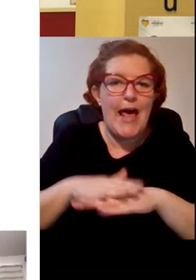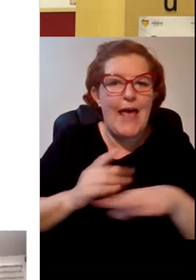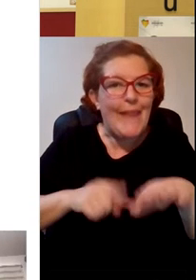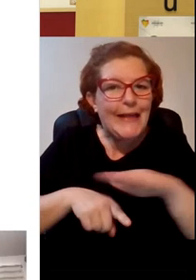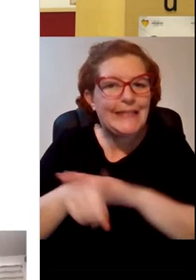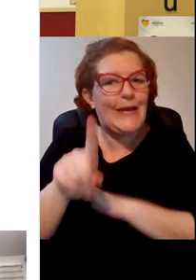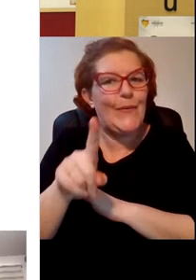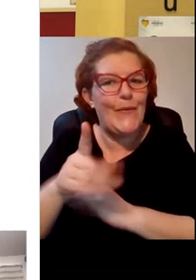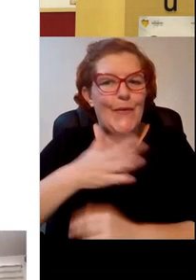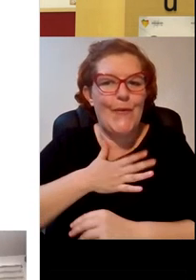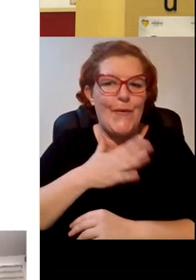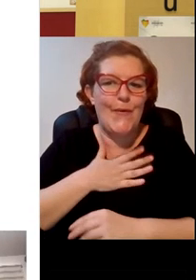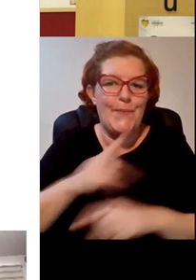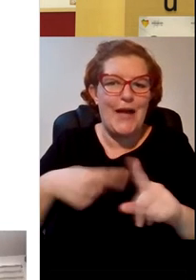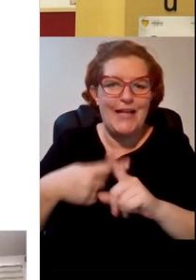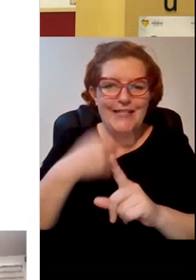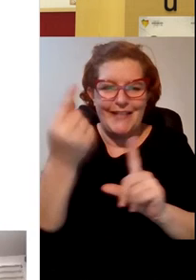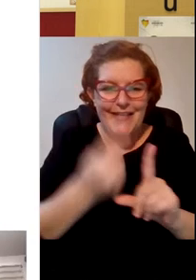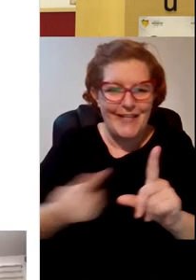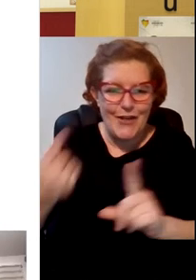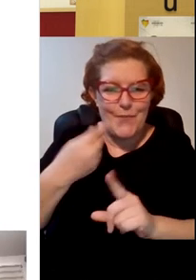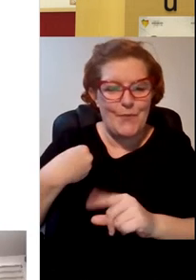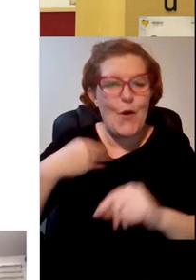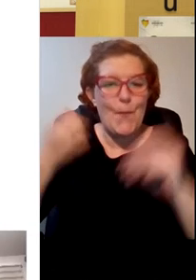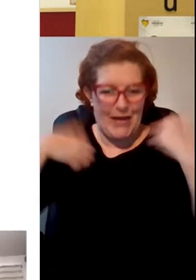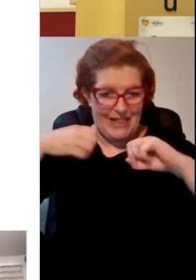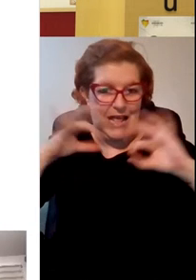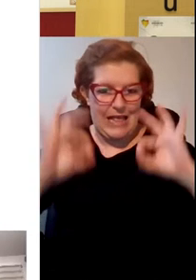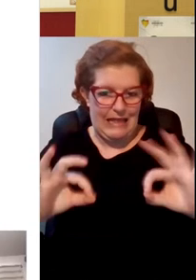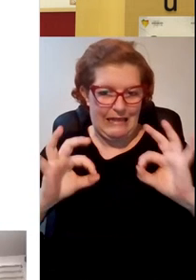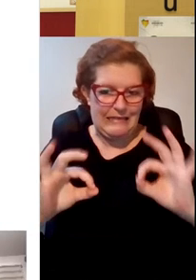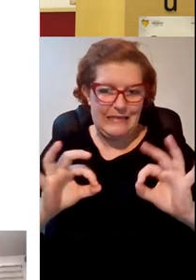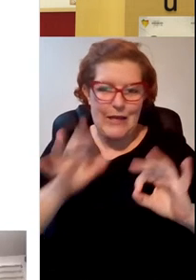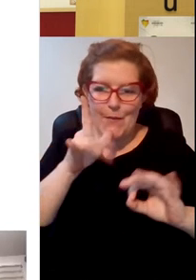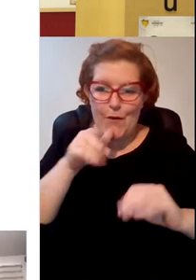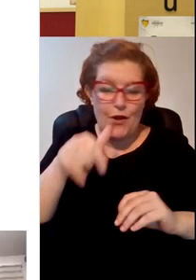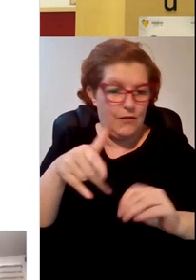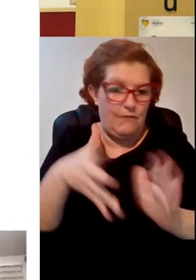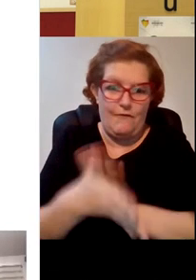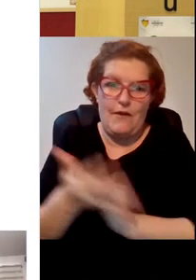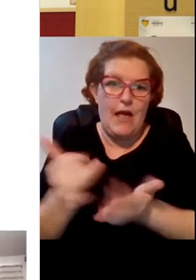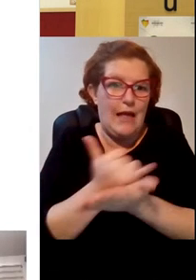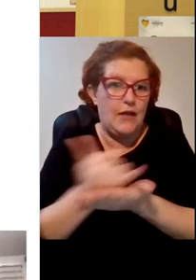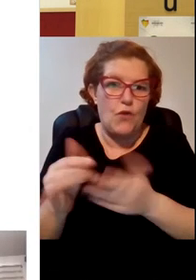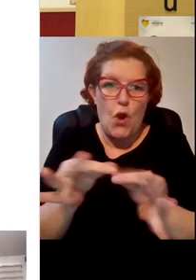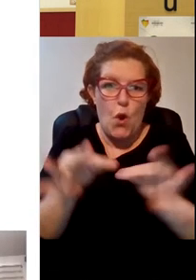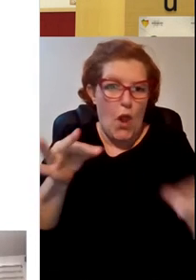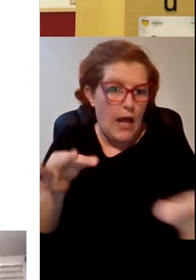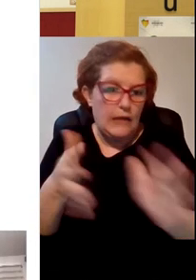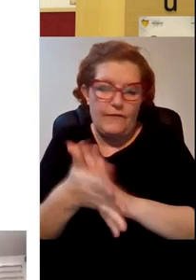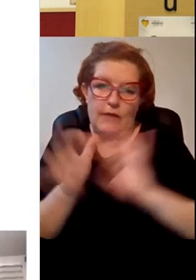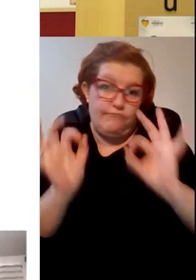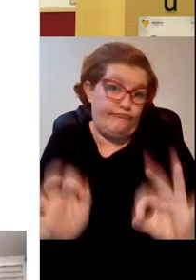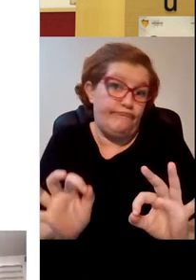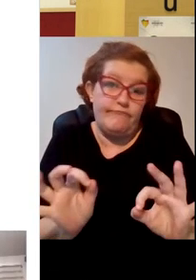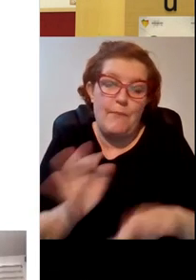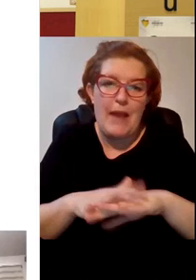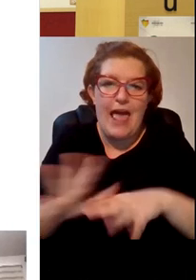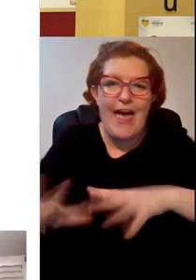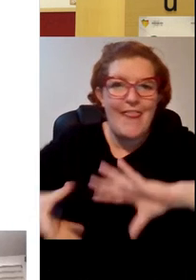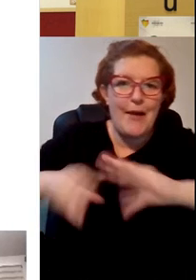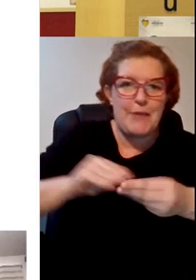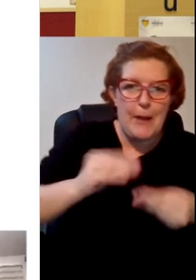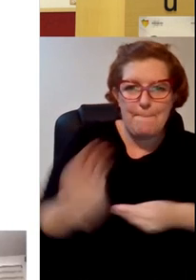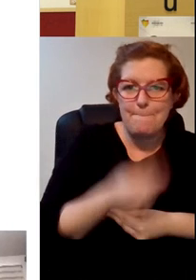de y el diseño de la propia práctica no el hecho de que ésta fuera una asignatura online entonces para adaptarla de la mejor forma